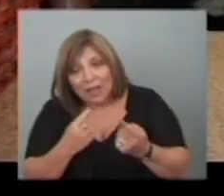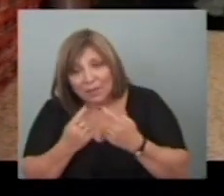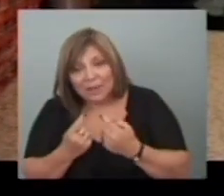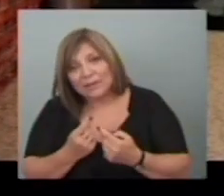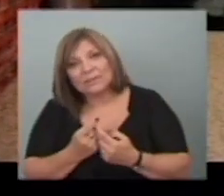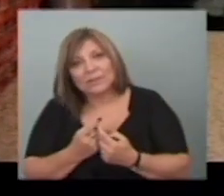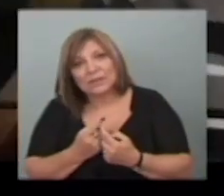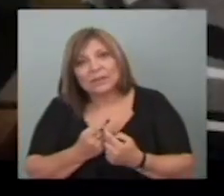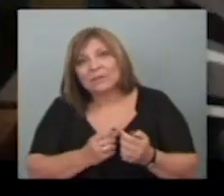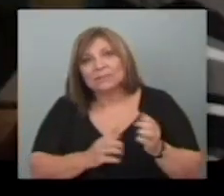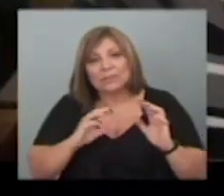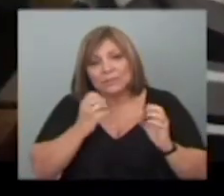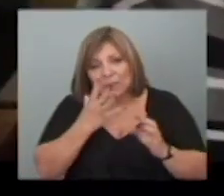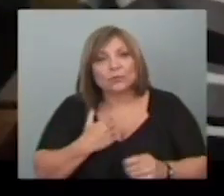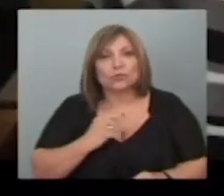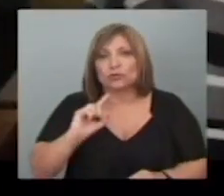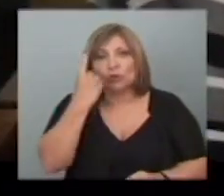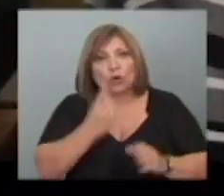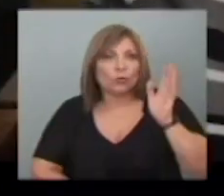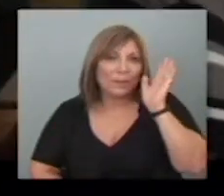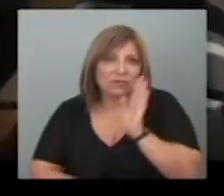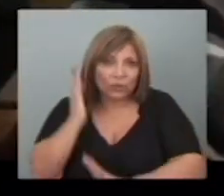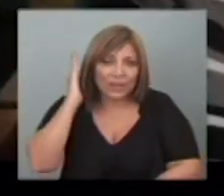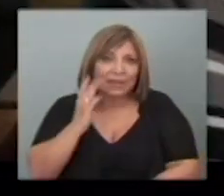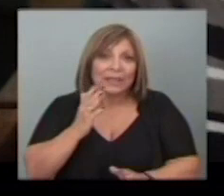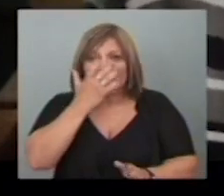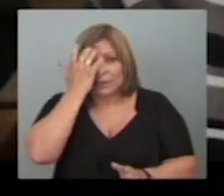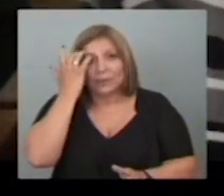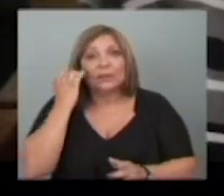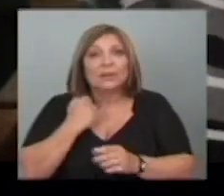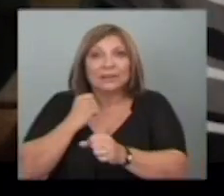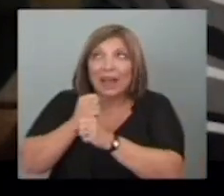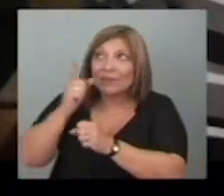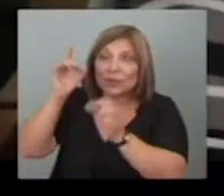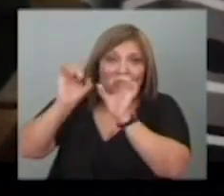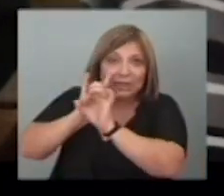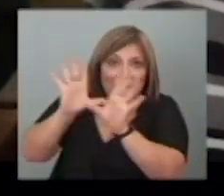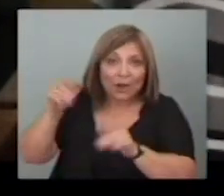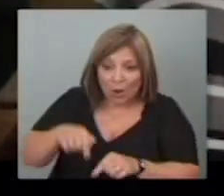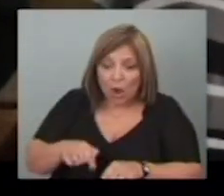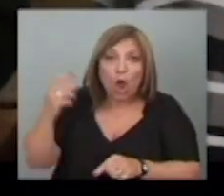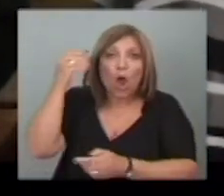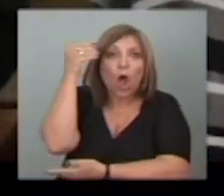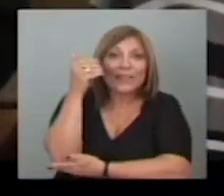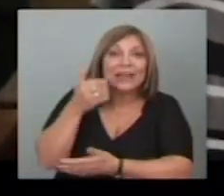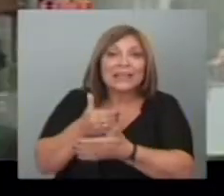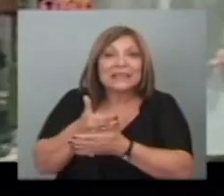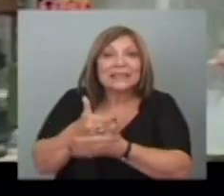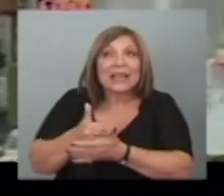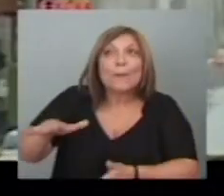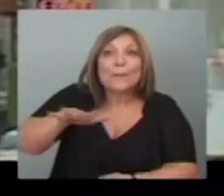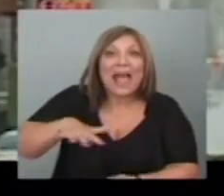decidió cruzar el océano. Yo me fui solo, ya con un trabajo concretado de acá para un hotel cerca de la Plaza de